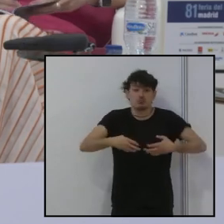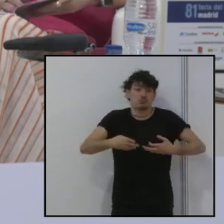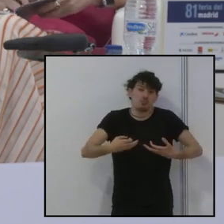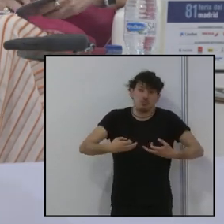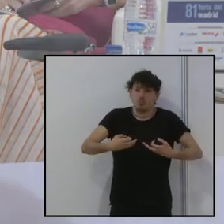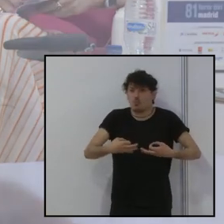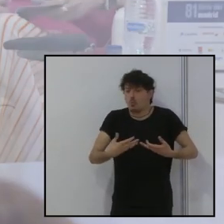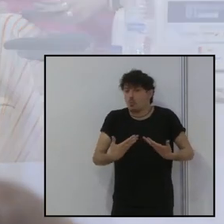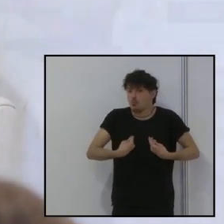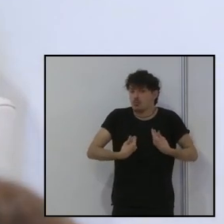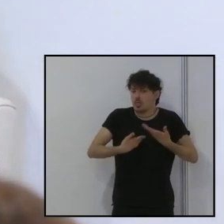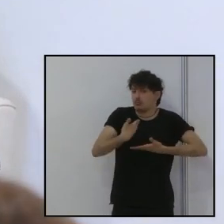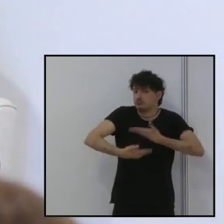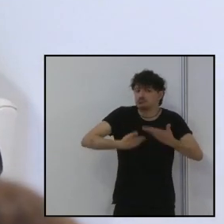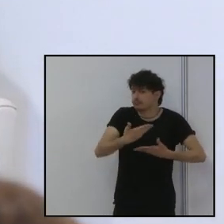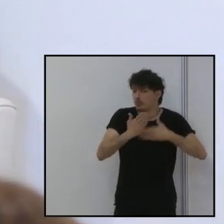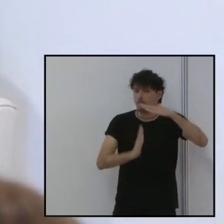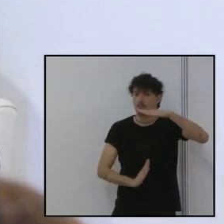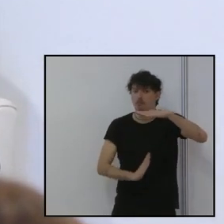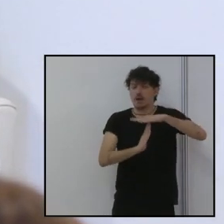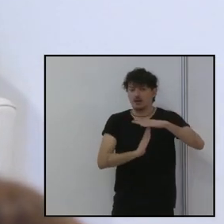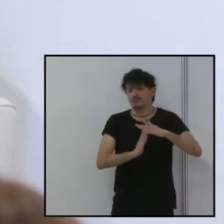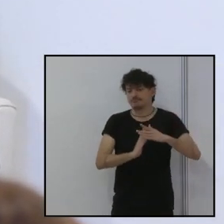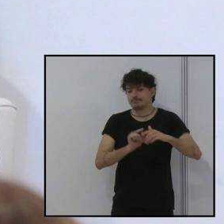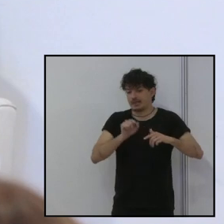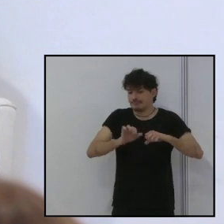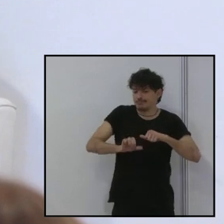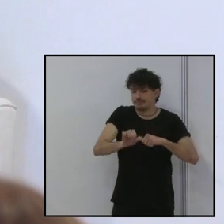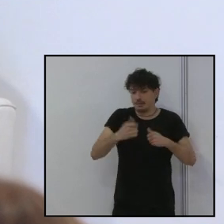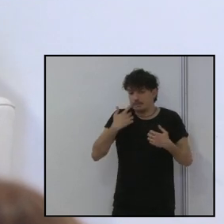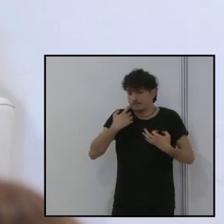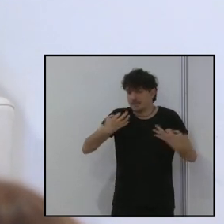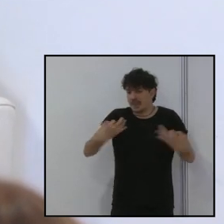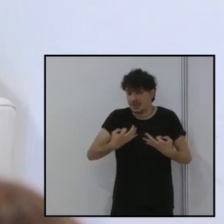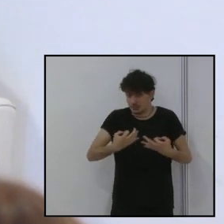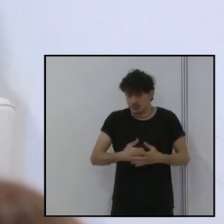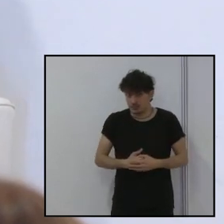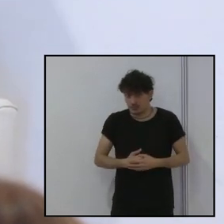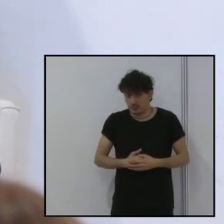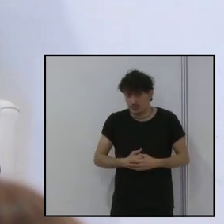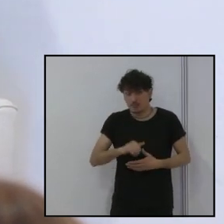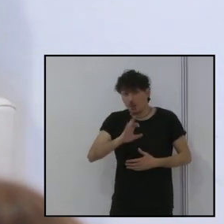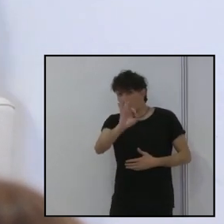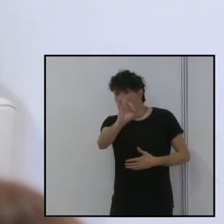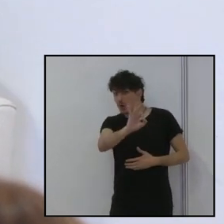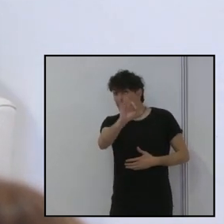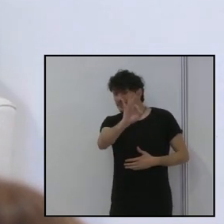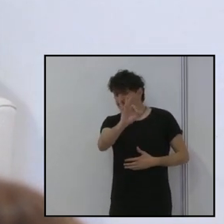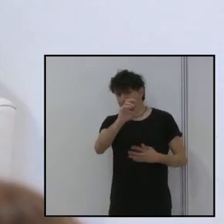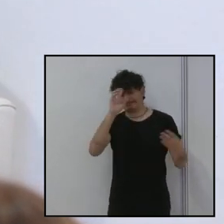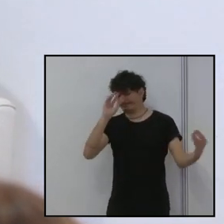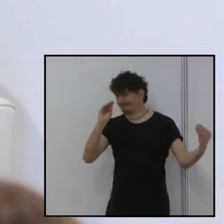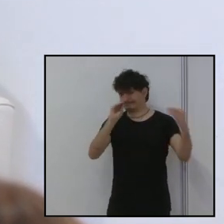lo que te vaya a mantener con vida. Entonces, eso es cuando es peligroso. Pero los porcentajes, no estoy muy de acuerdo, estoy con Rosa, con que son